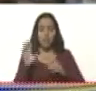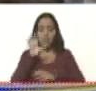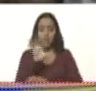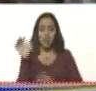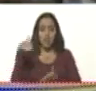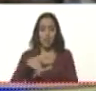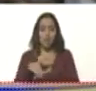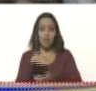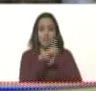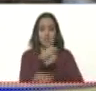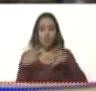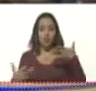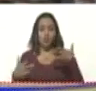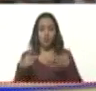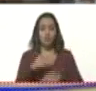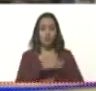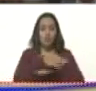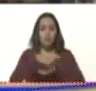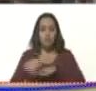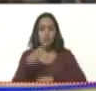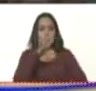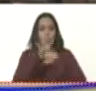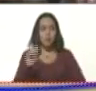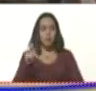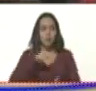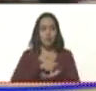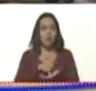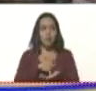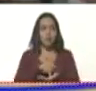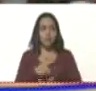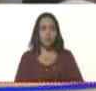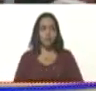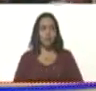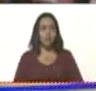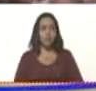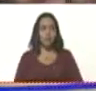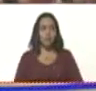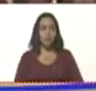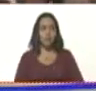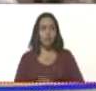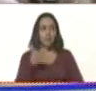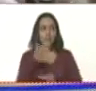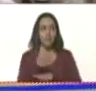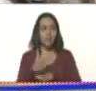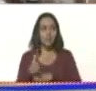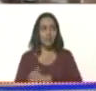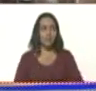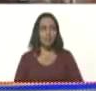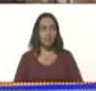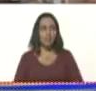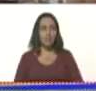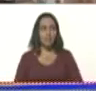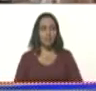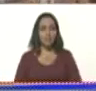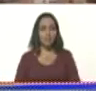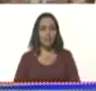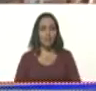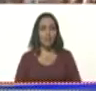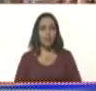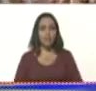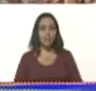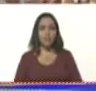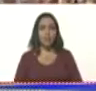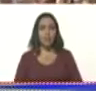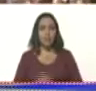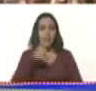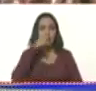18 municipios y a los 50 parroquias. Nosotros nos vamos a trasladar aquí donde está nuestro pueblo, nuestro querido poder